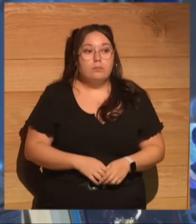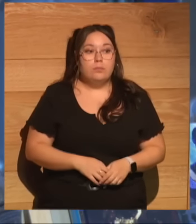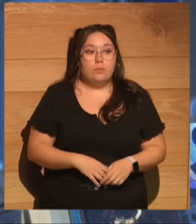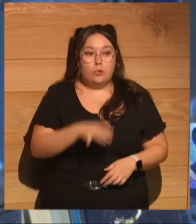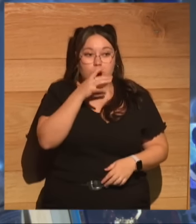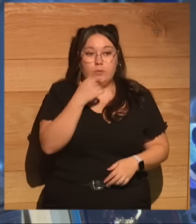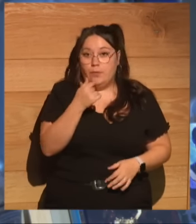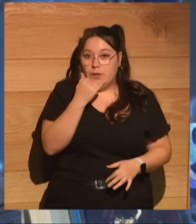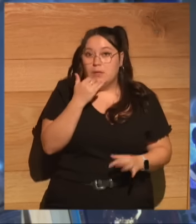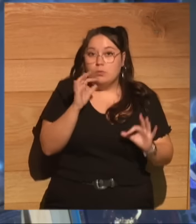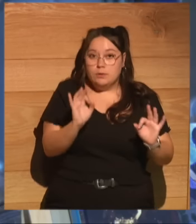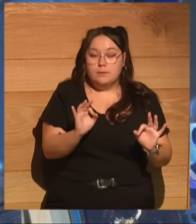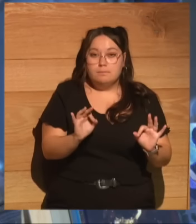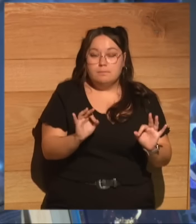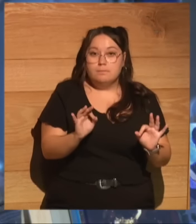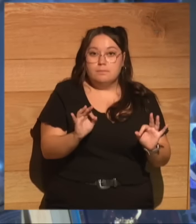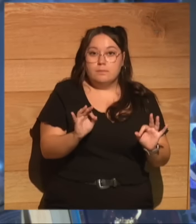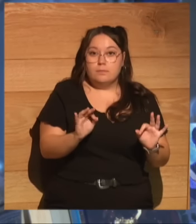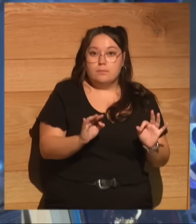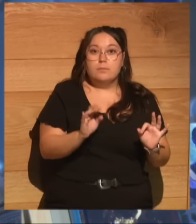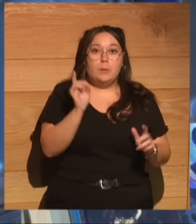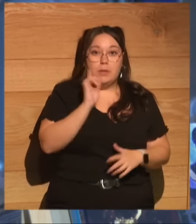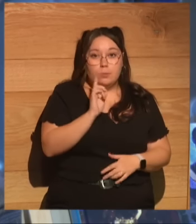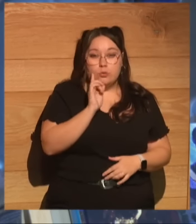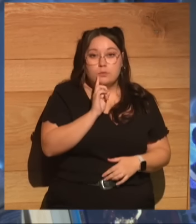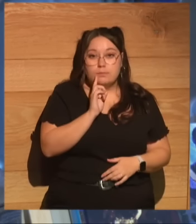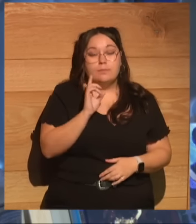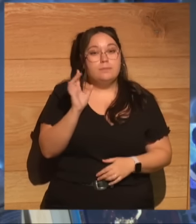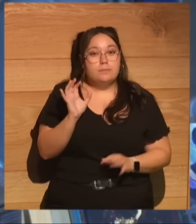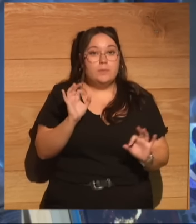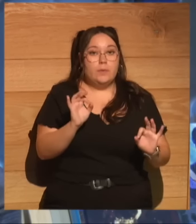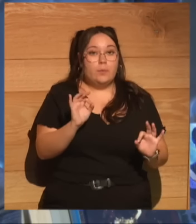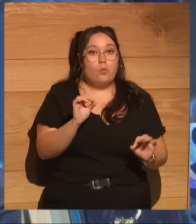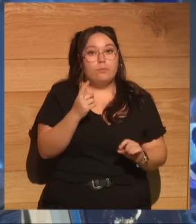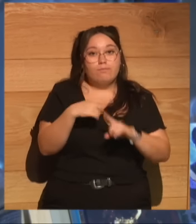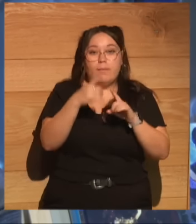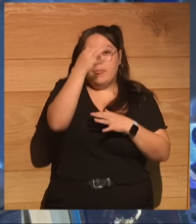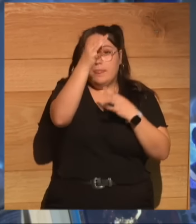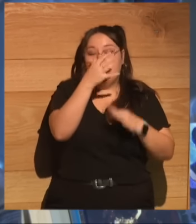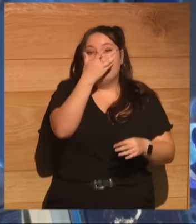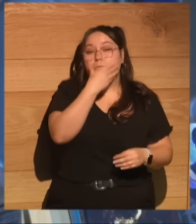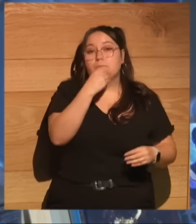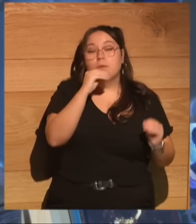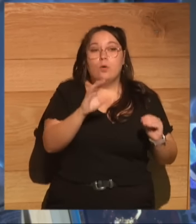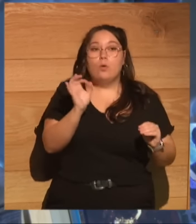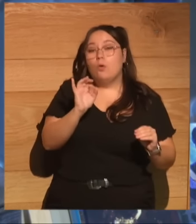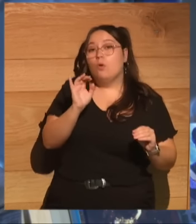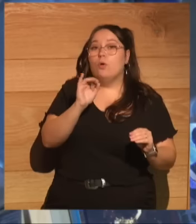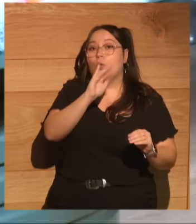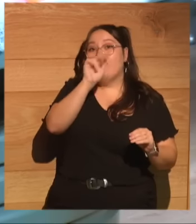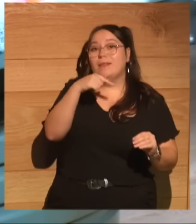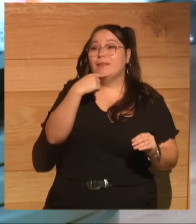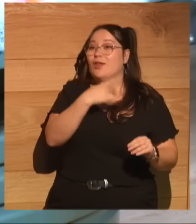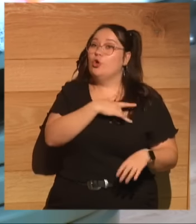diciendo algo que es así, que es que pues mentimos y sobre todo embellecemos, o como le gusta decir a Juan,